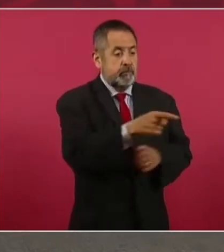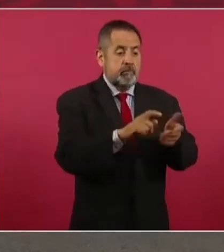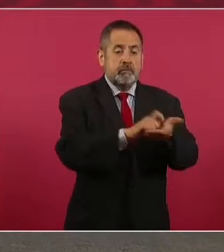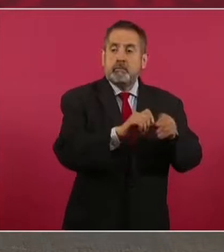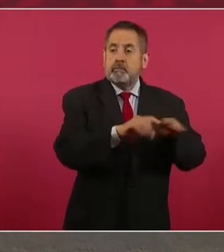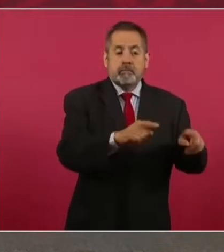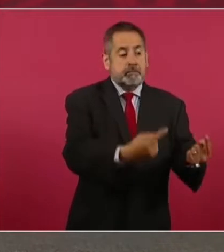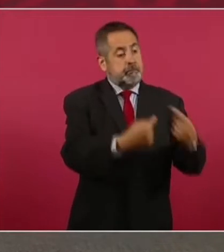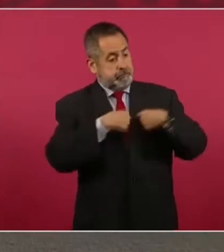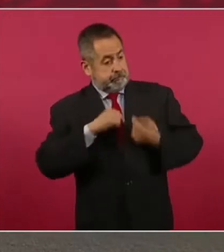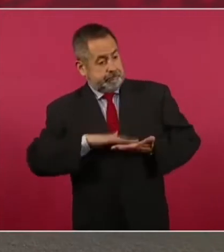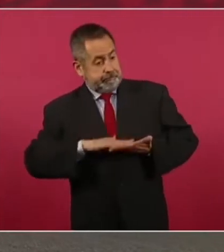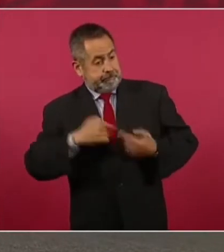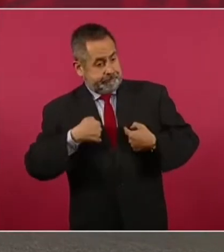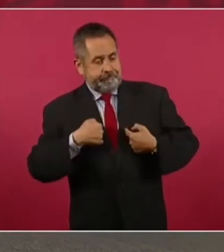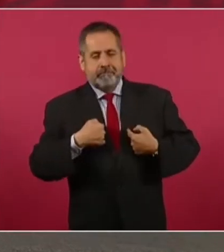Ya no es lo mismo.